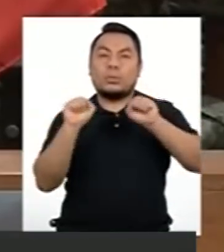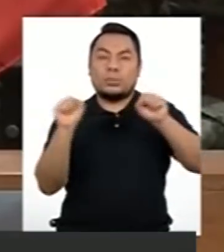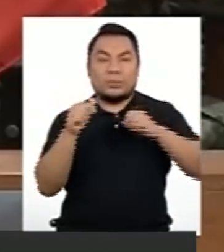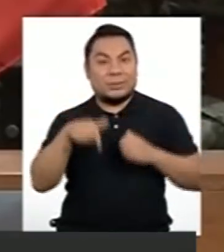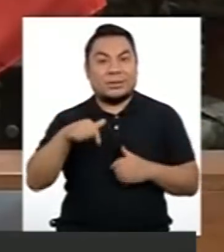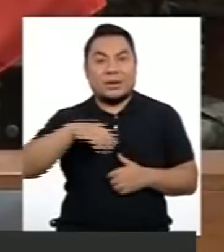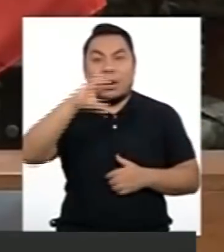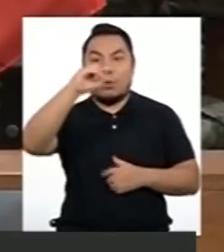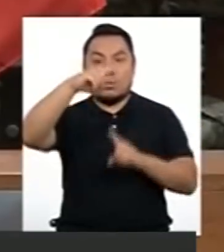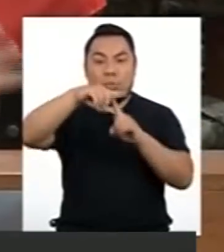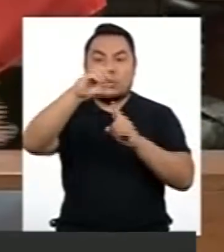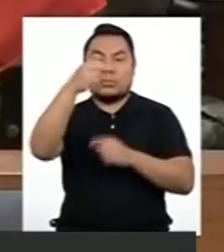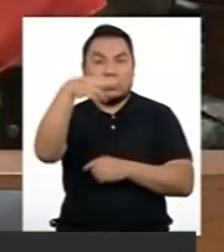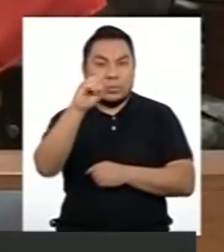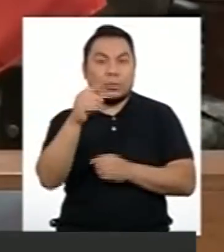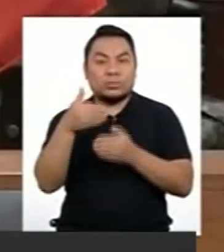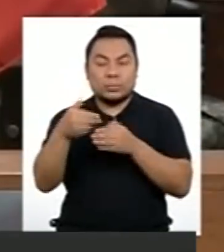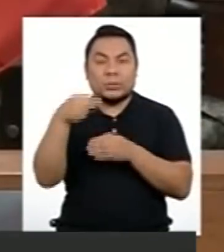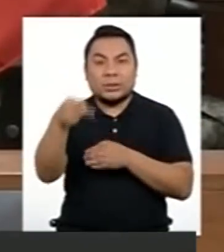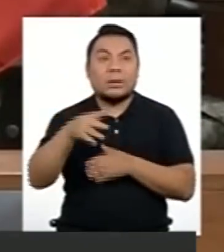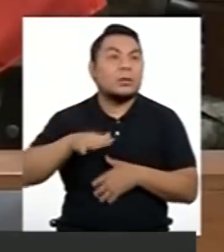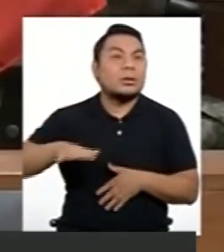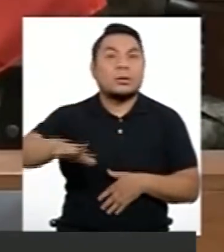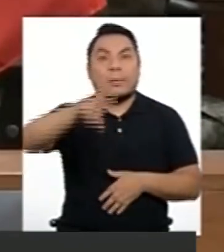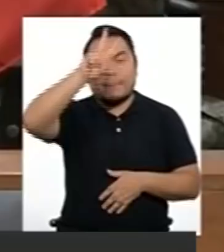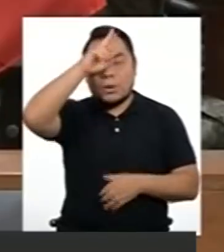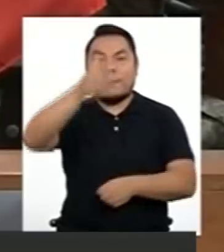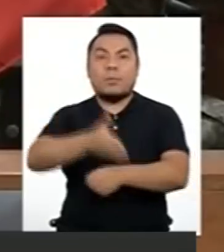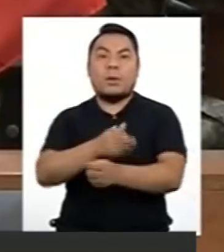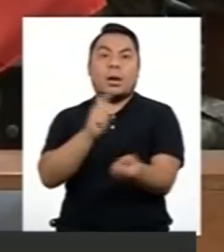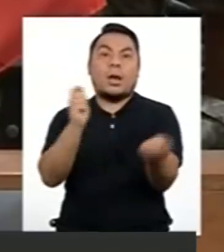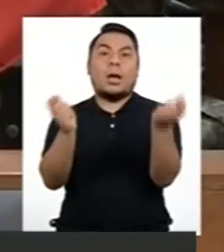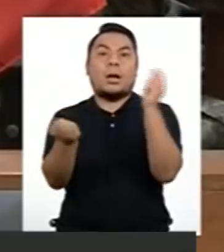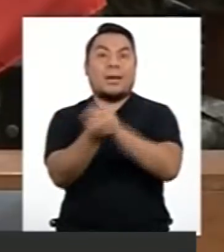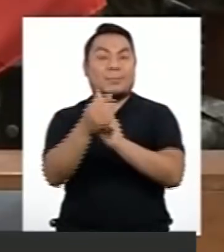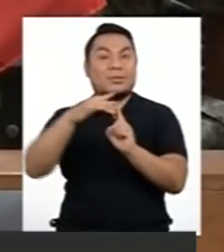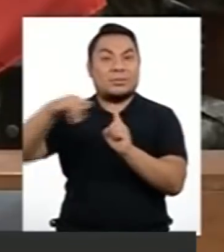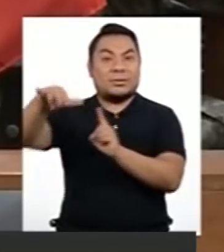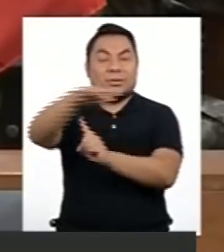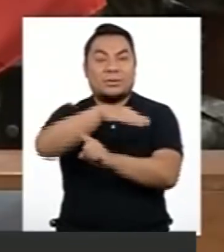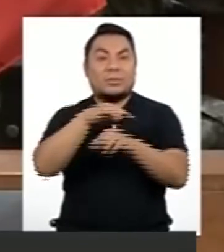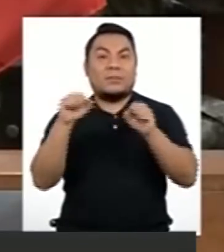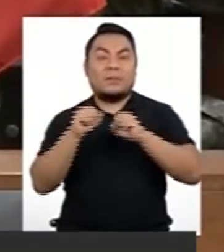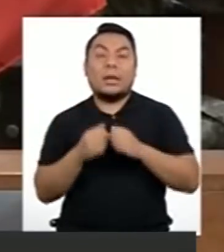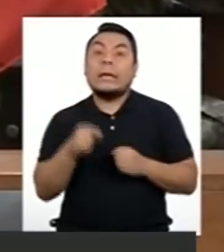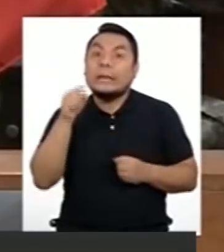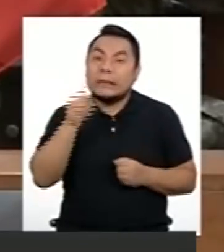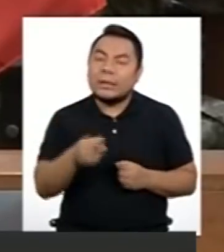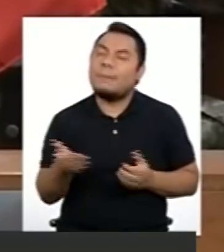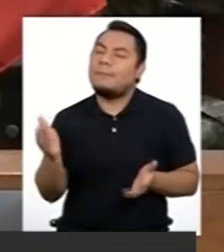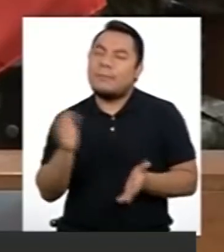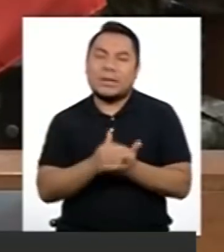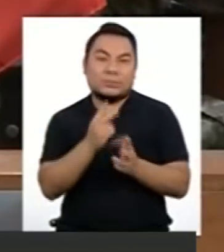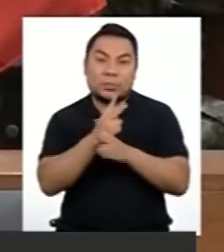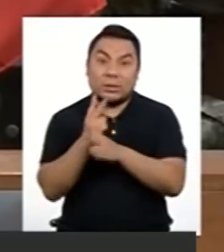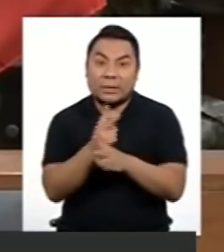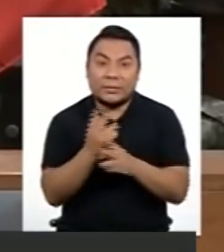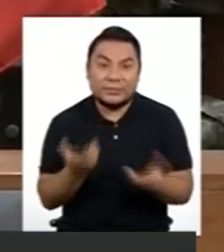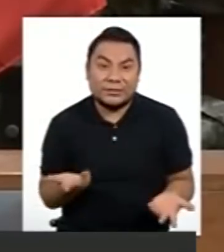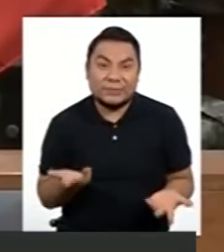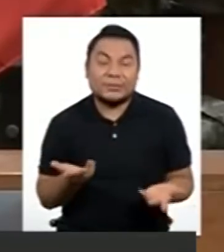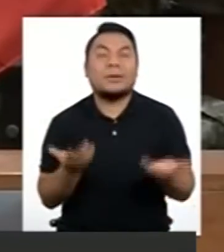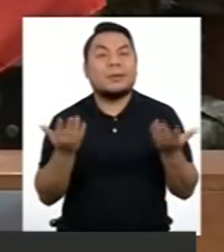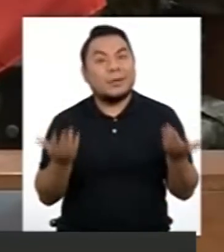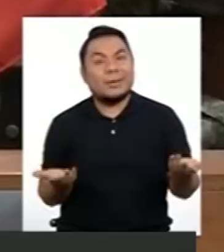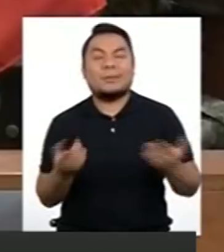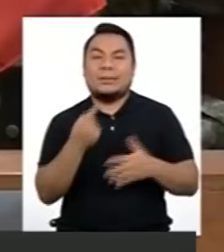República, como va cambiando a nivel nacional, y eso nos obliga a ser incluso más cuidadosos de lo que estamos haciendo.